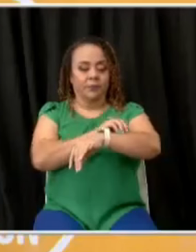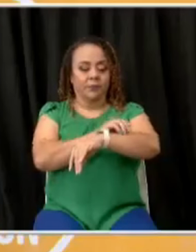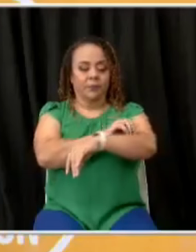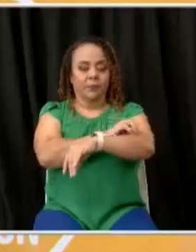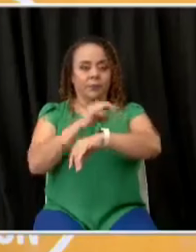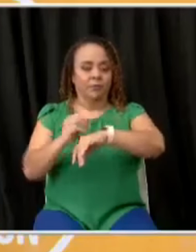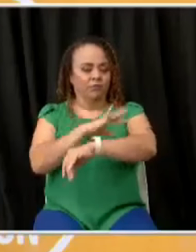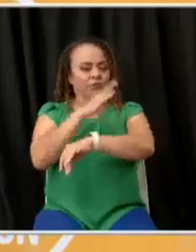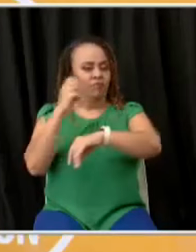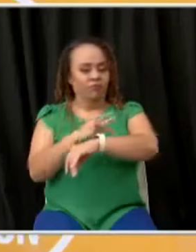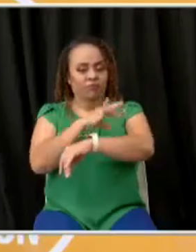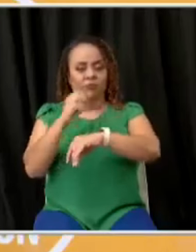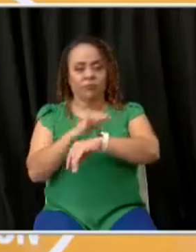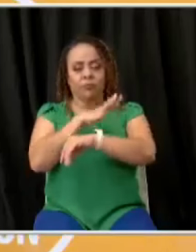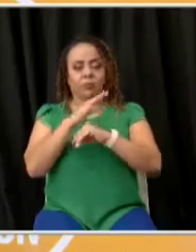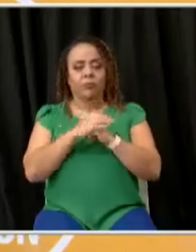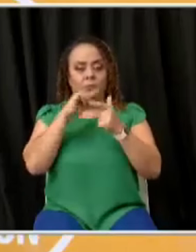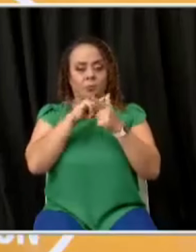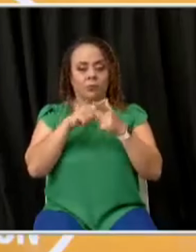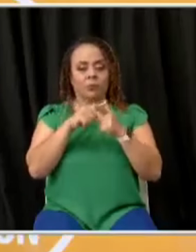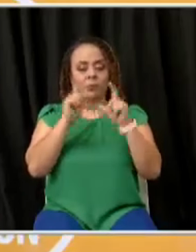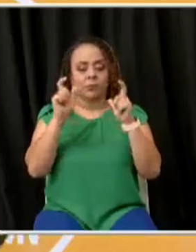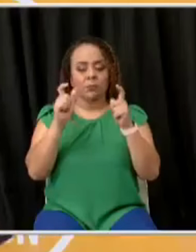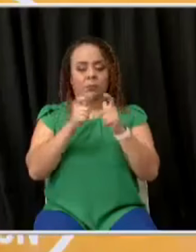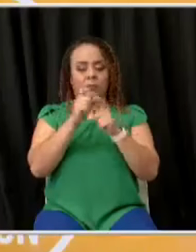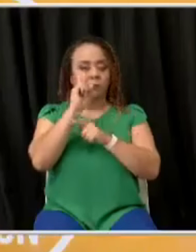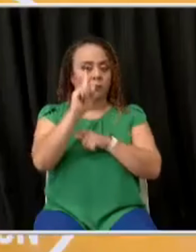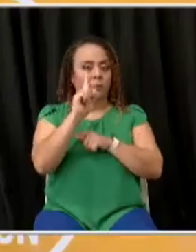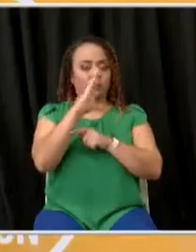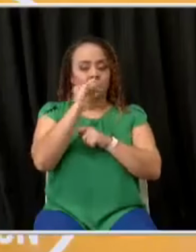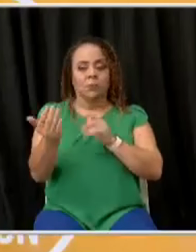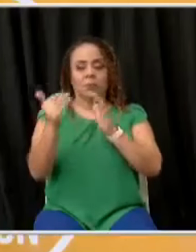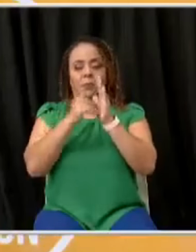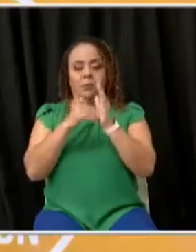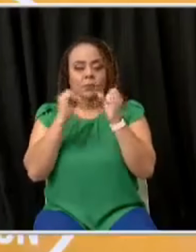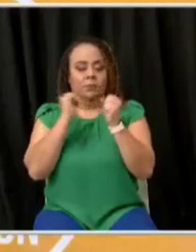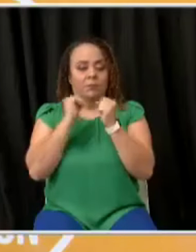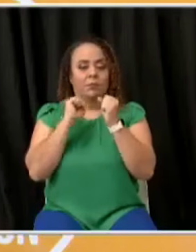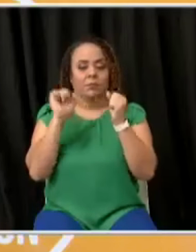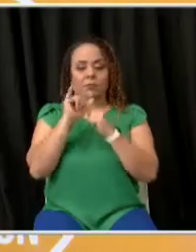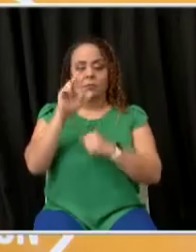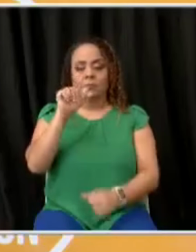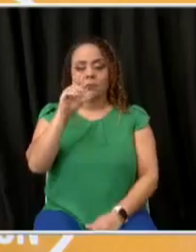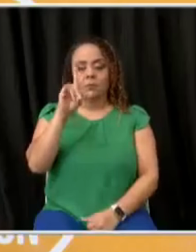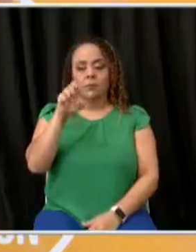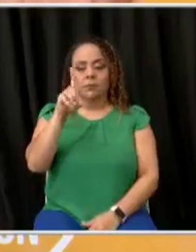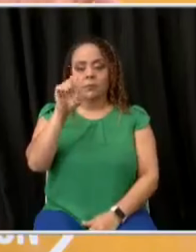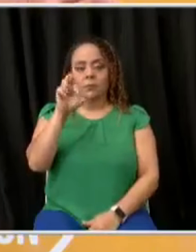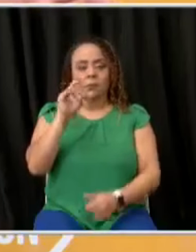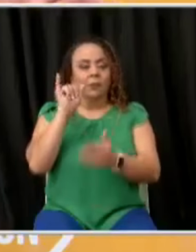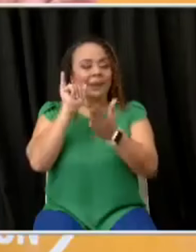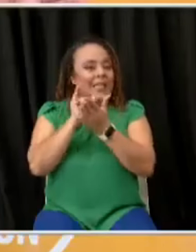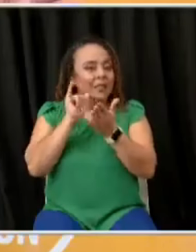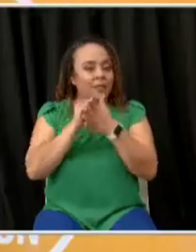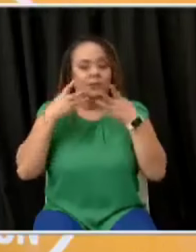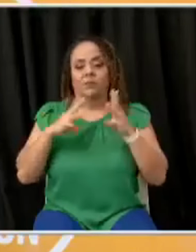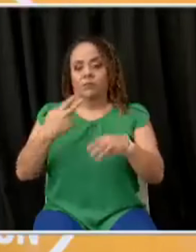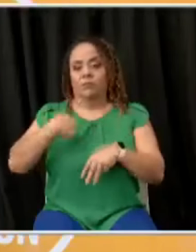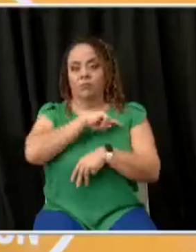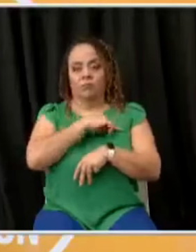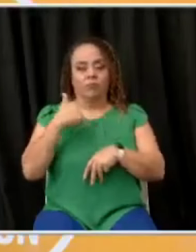pasando más cantidad por la piel baja 1 grado de temperatura y se devuelve adentro enfriada como un radiador. Esos son los mecanismos que nosotros